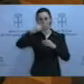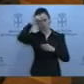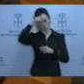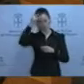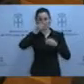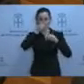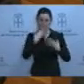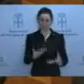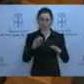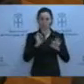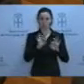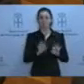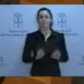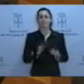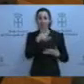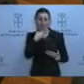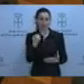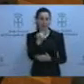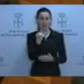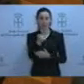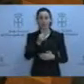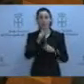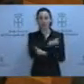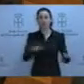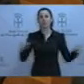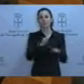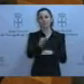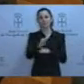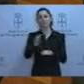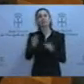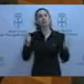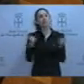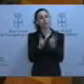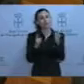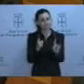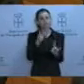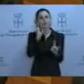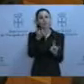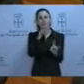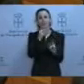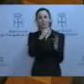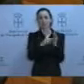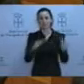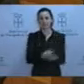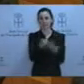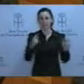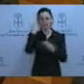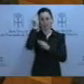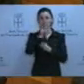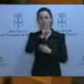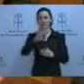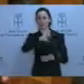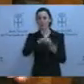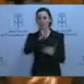la actualidad se sigue apoyando la labor mediante aportaciones anuales, pequeñas, es cierto. En el 2016 están previstas 25.000 euros